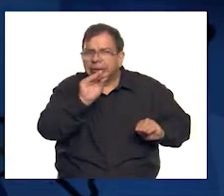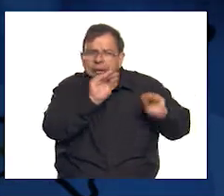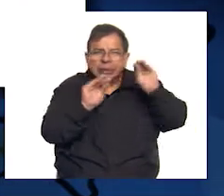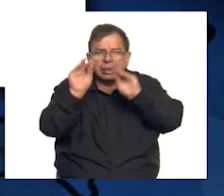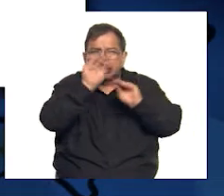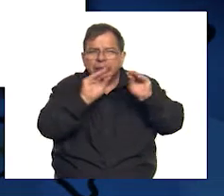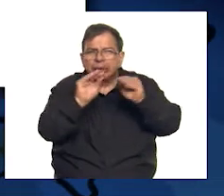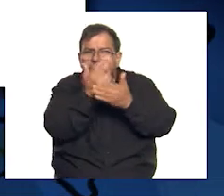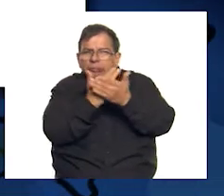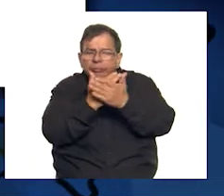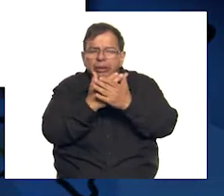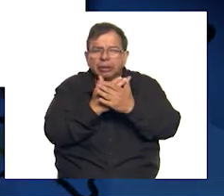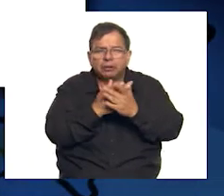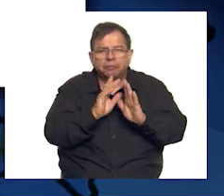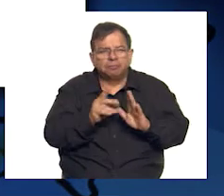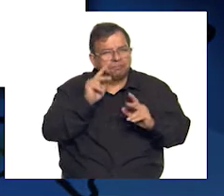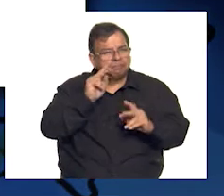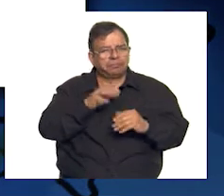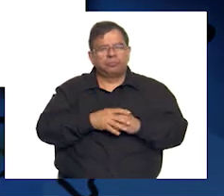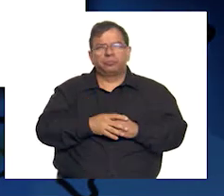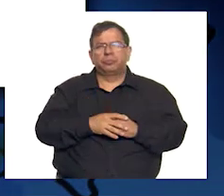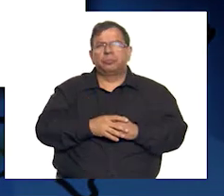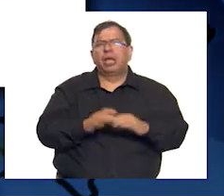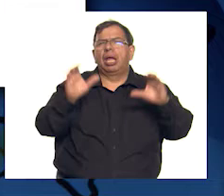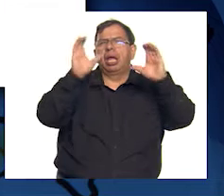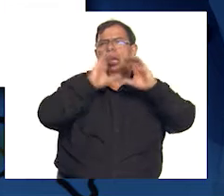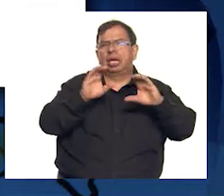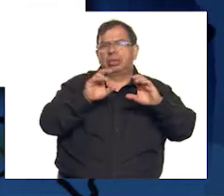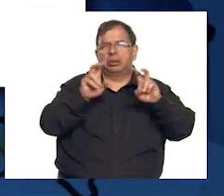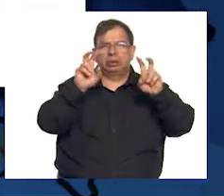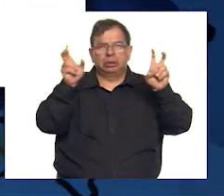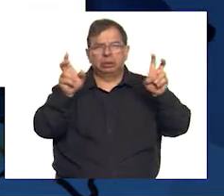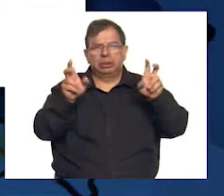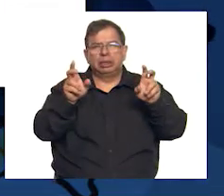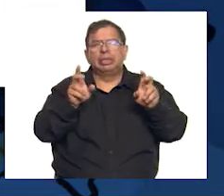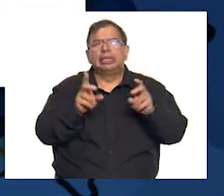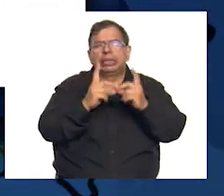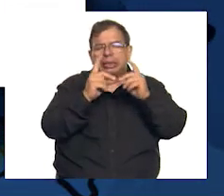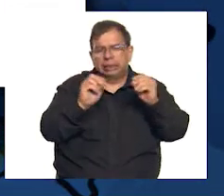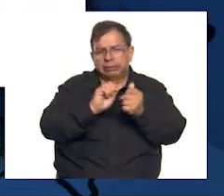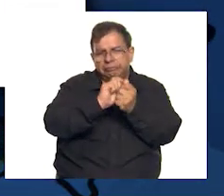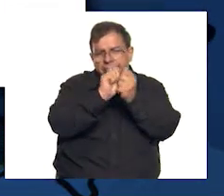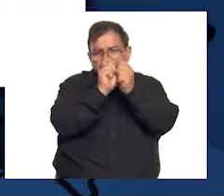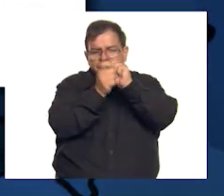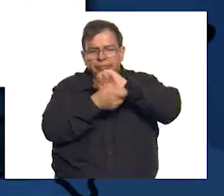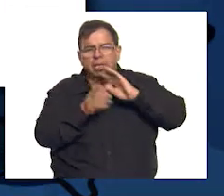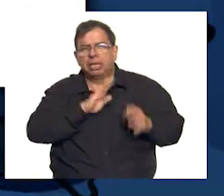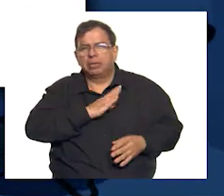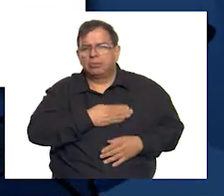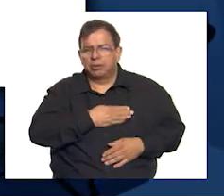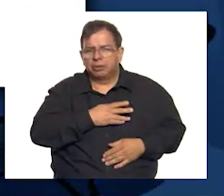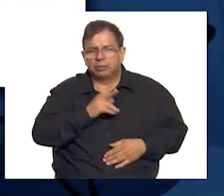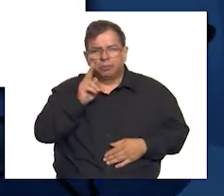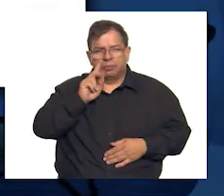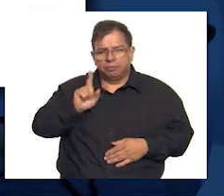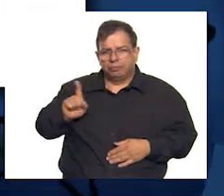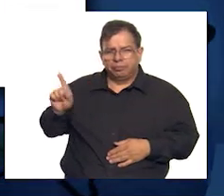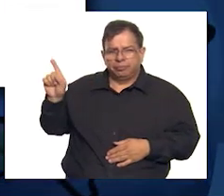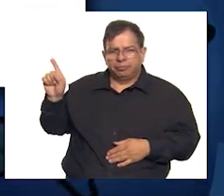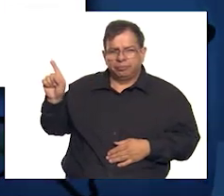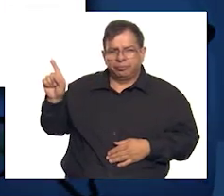Y entonces ahí puse canción El Desierto traducida al español y como lo están viendo en el